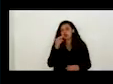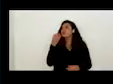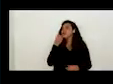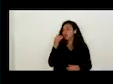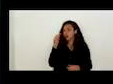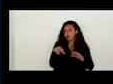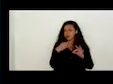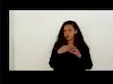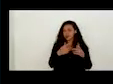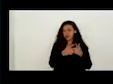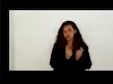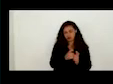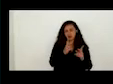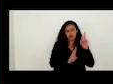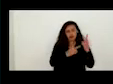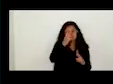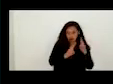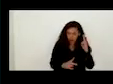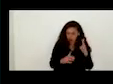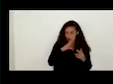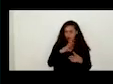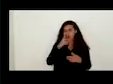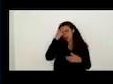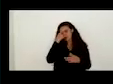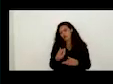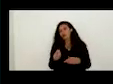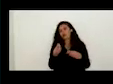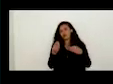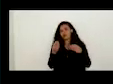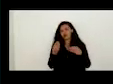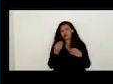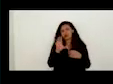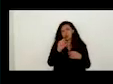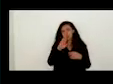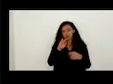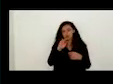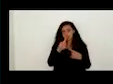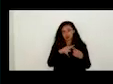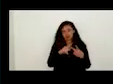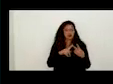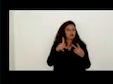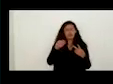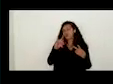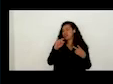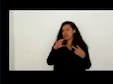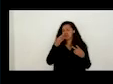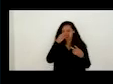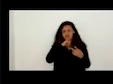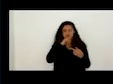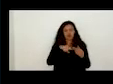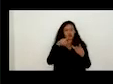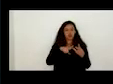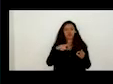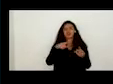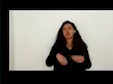en el grupo de verduras y nos van a aportar muy poquito carbohidrato, casi nada de proteína y muchos antioxidantes. Muy,